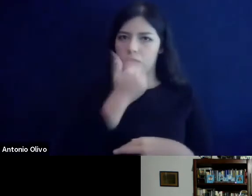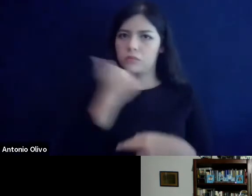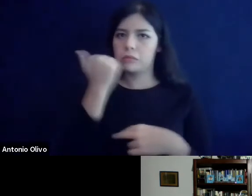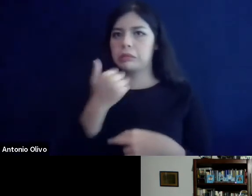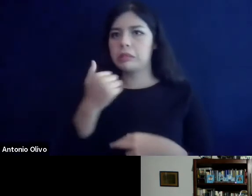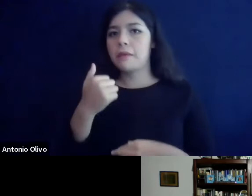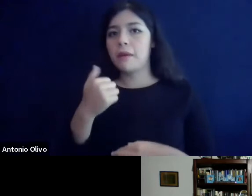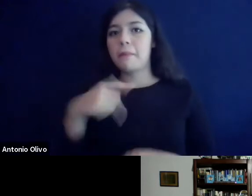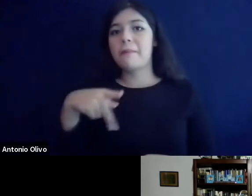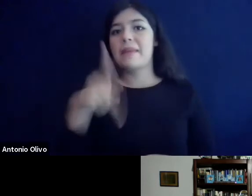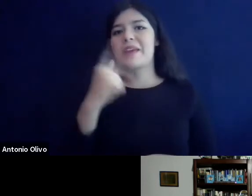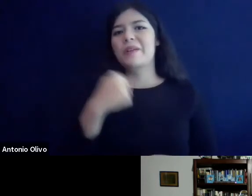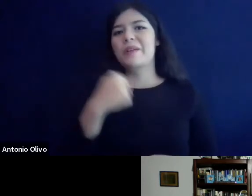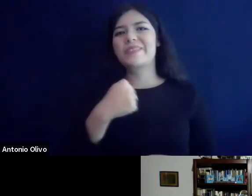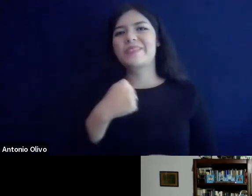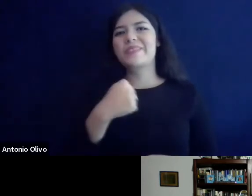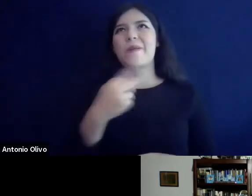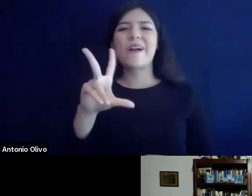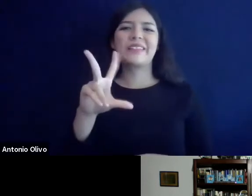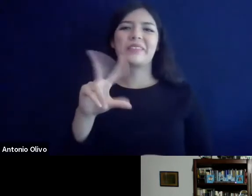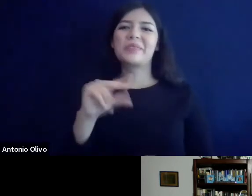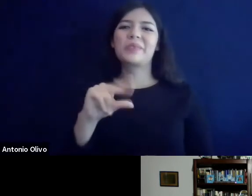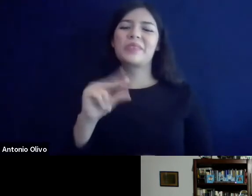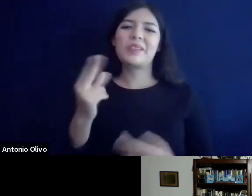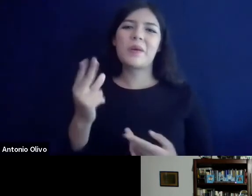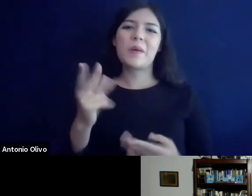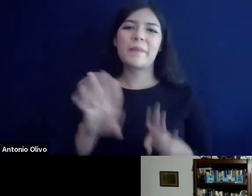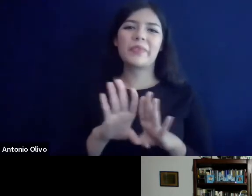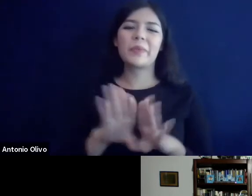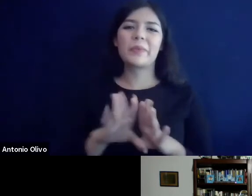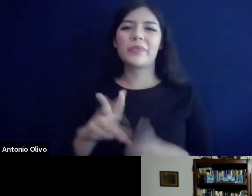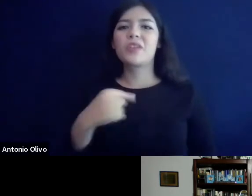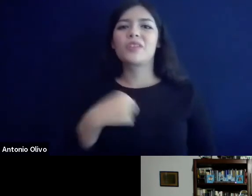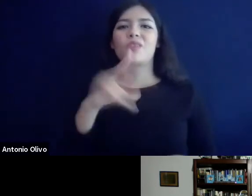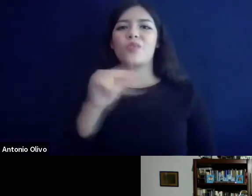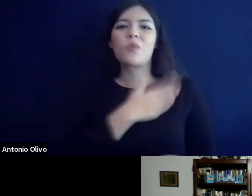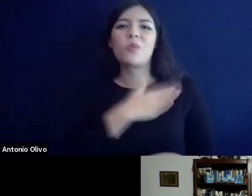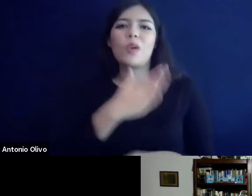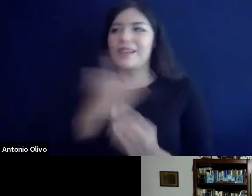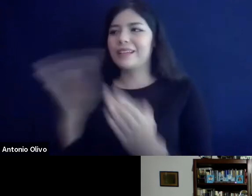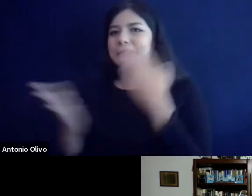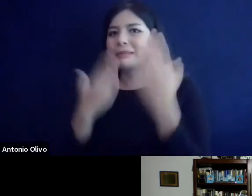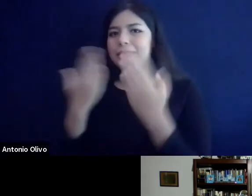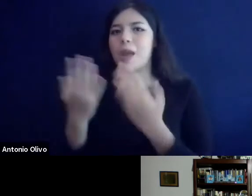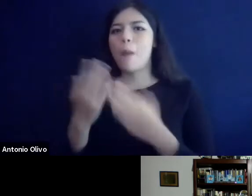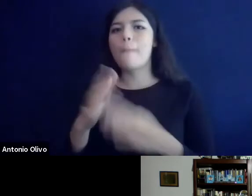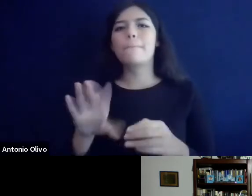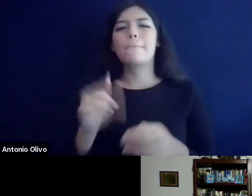en la parte de las calificaciones, que yo consideré injusto porque dije, yo no voy porque no puedo,